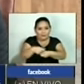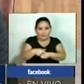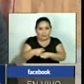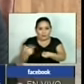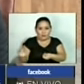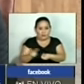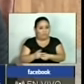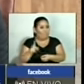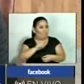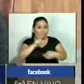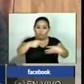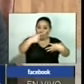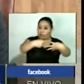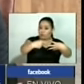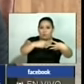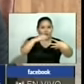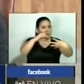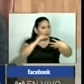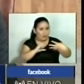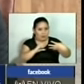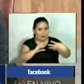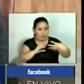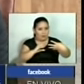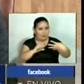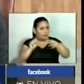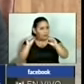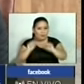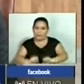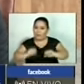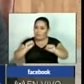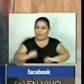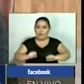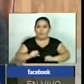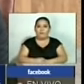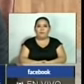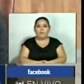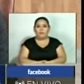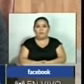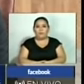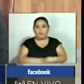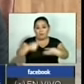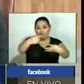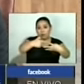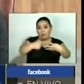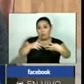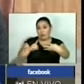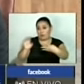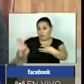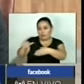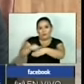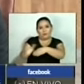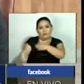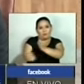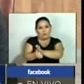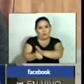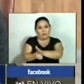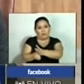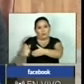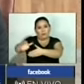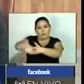Sería inconstitucional que una ley de un decreto legislativo lleve